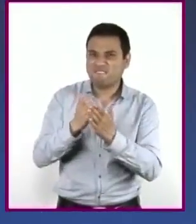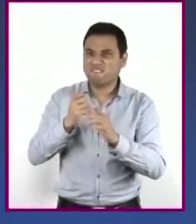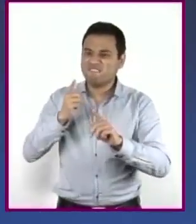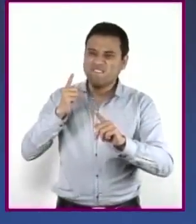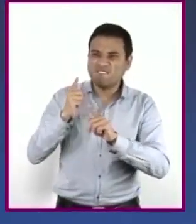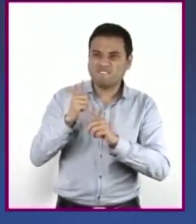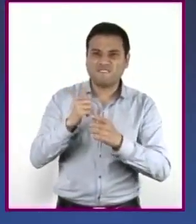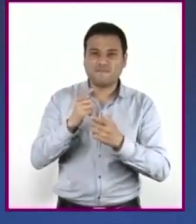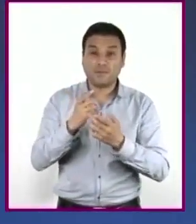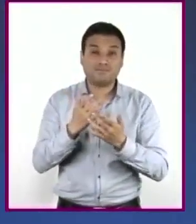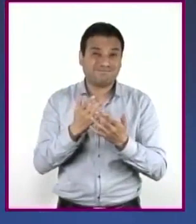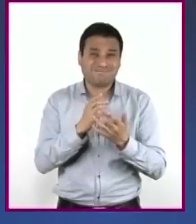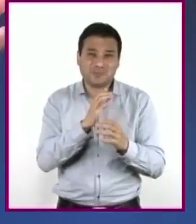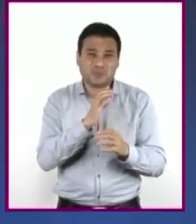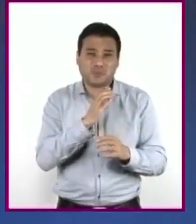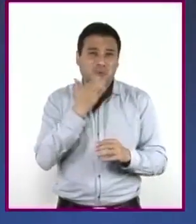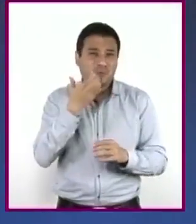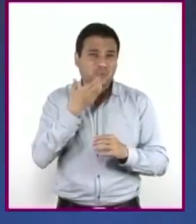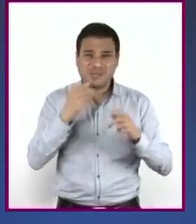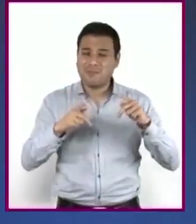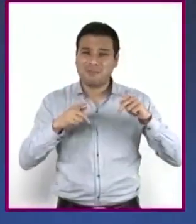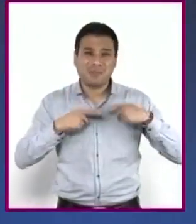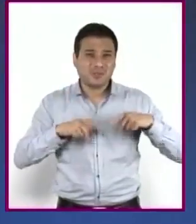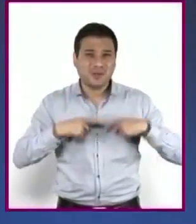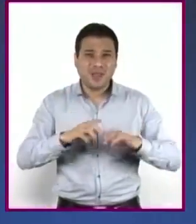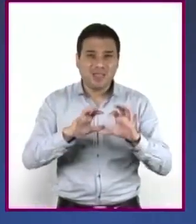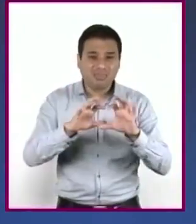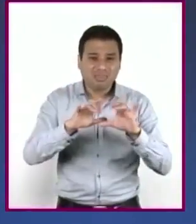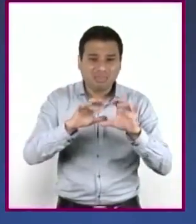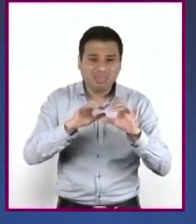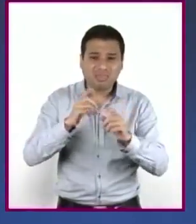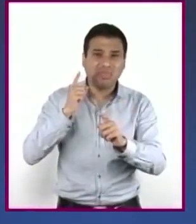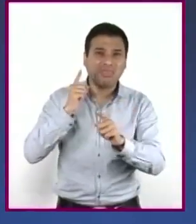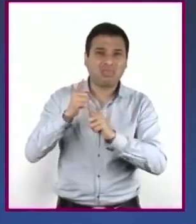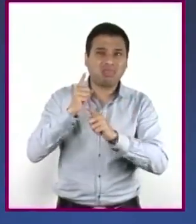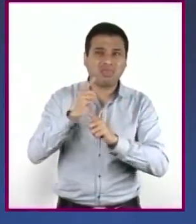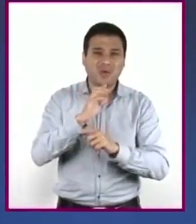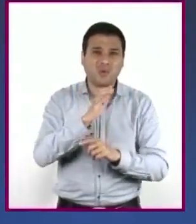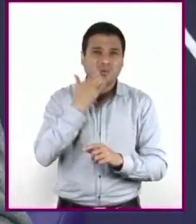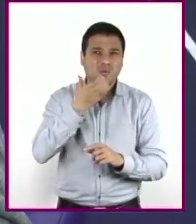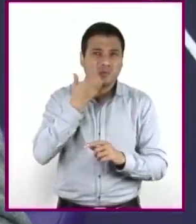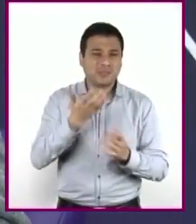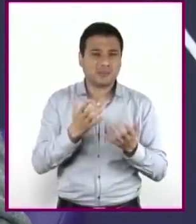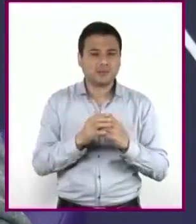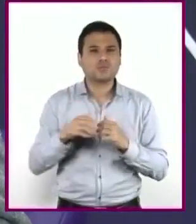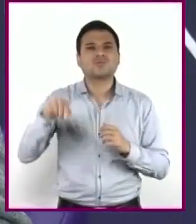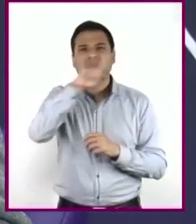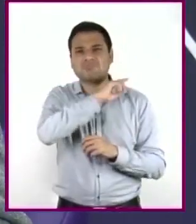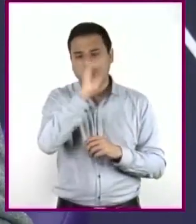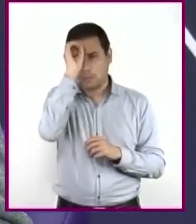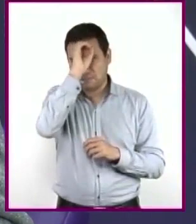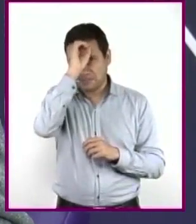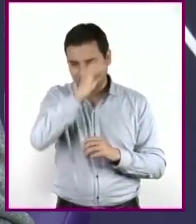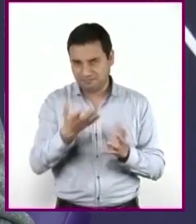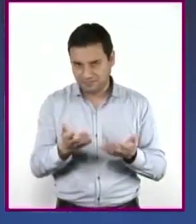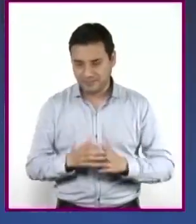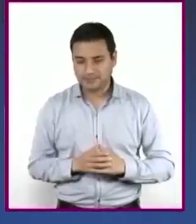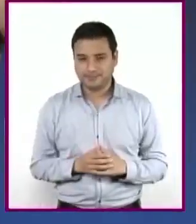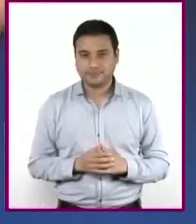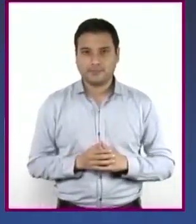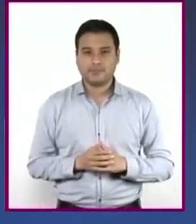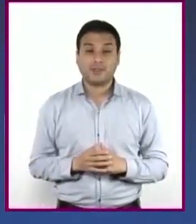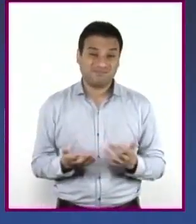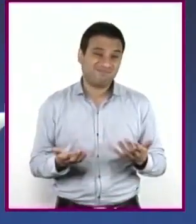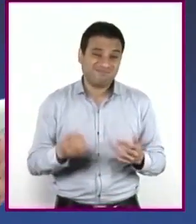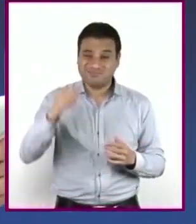más común de lo que pensamos, pues el lenguaje es inmediato y no toma mucho tiempo escribir un comentario agresivo. ¿Qué piensan sobre